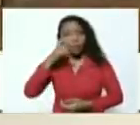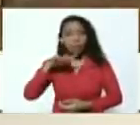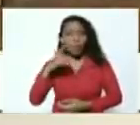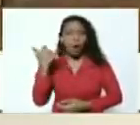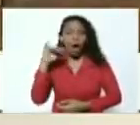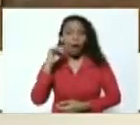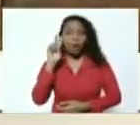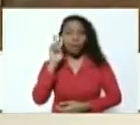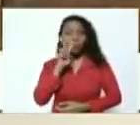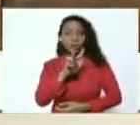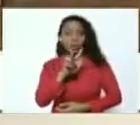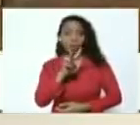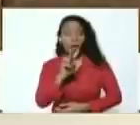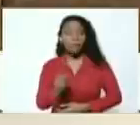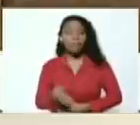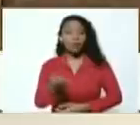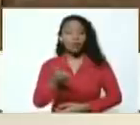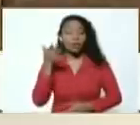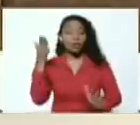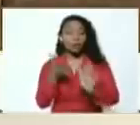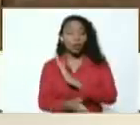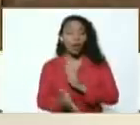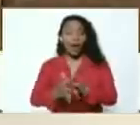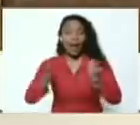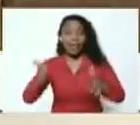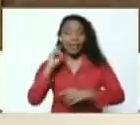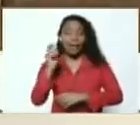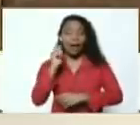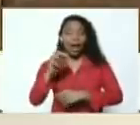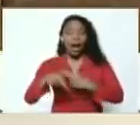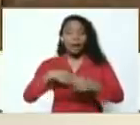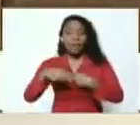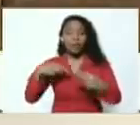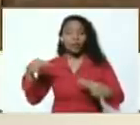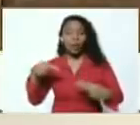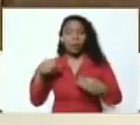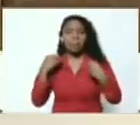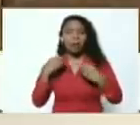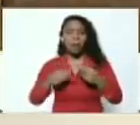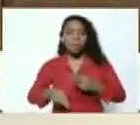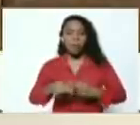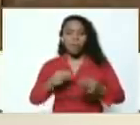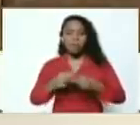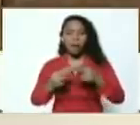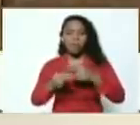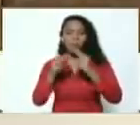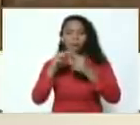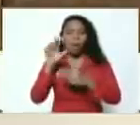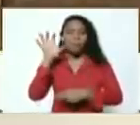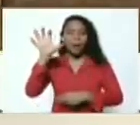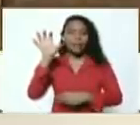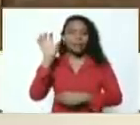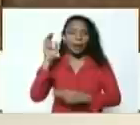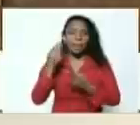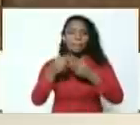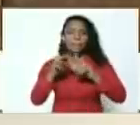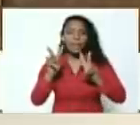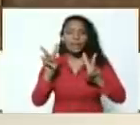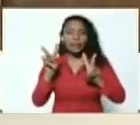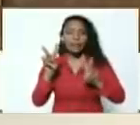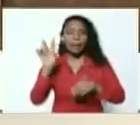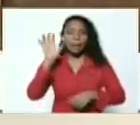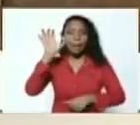una visión muy clara sobre las grandes tareas de la revolución para construir un país de paz, un país